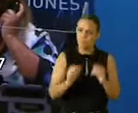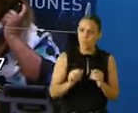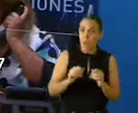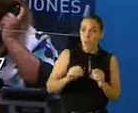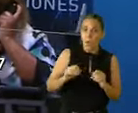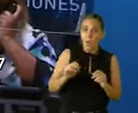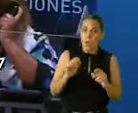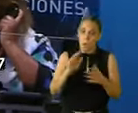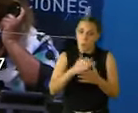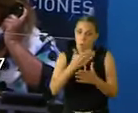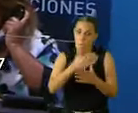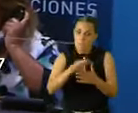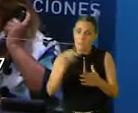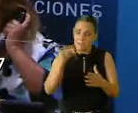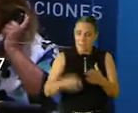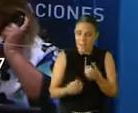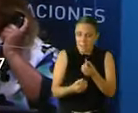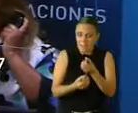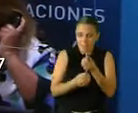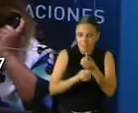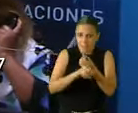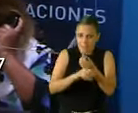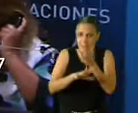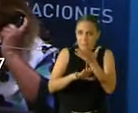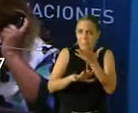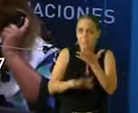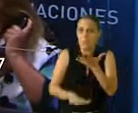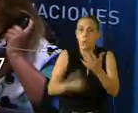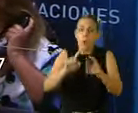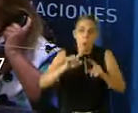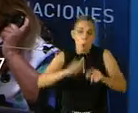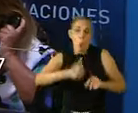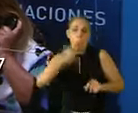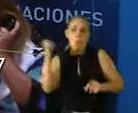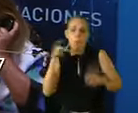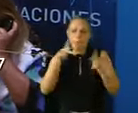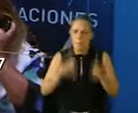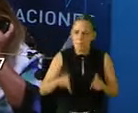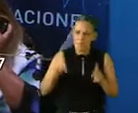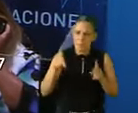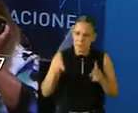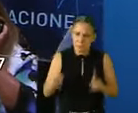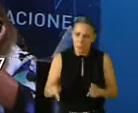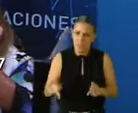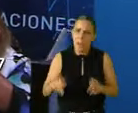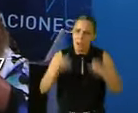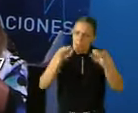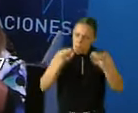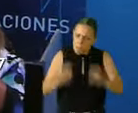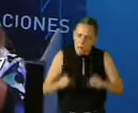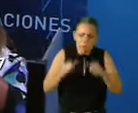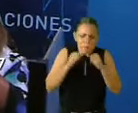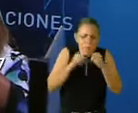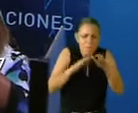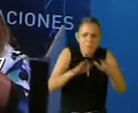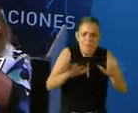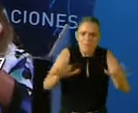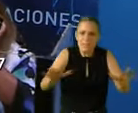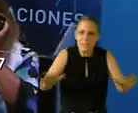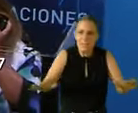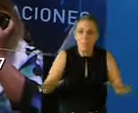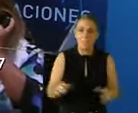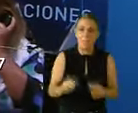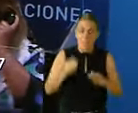sea alcanzado. Los que están a través de CTN Internacional, les bendecimos. Qué bueno que está ahí. Los que están a través de